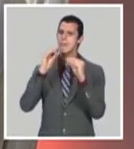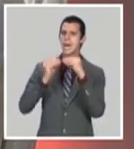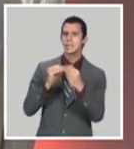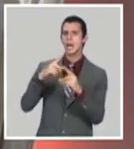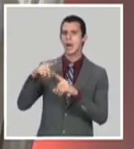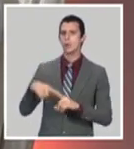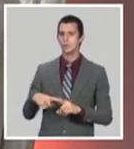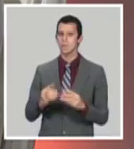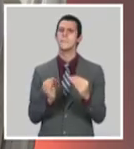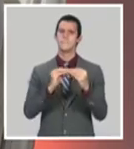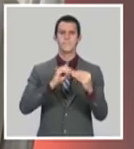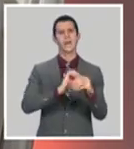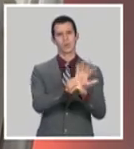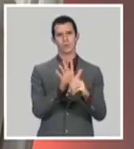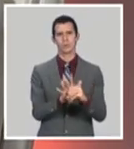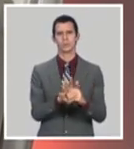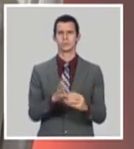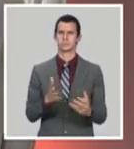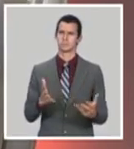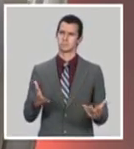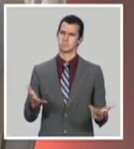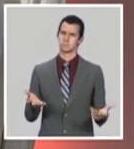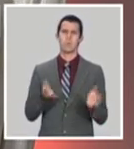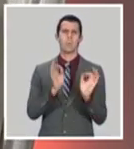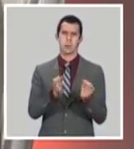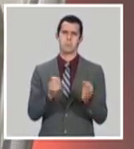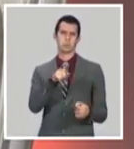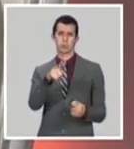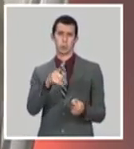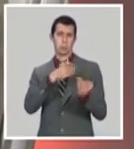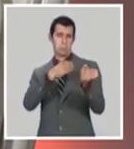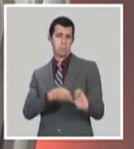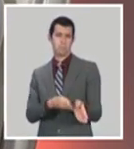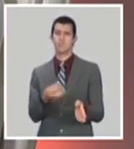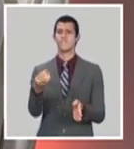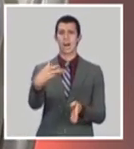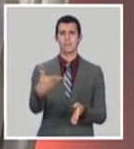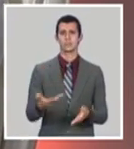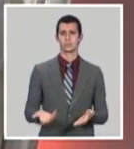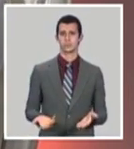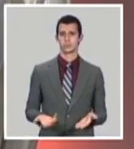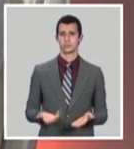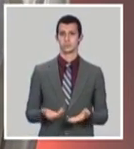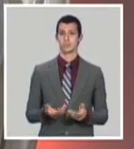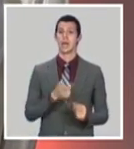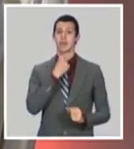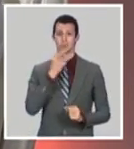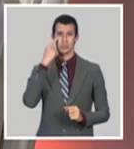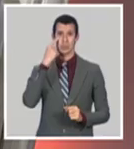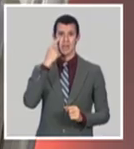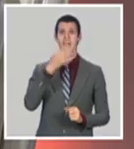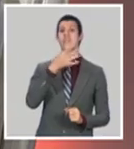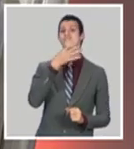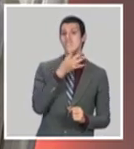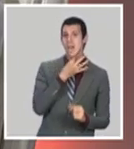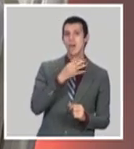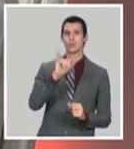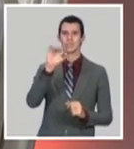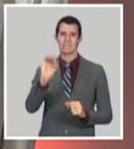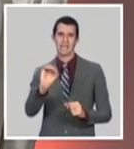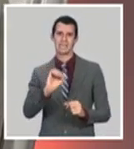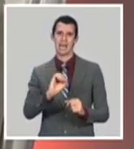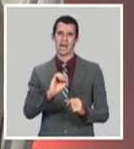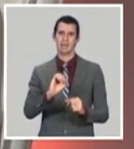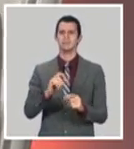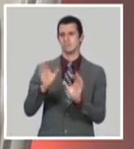que nos marcábamos mucho, bueno, más de 60, ya hemos visto también fallecidos más jóvenes, y ha ido creciendo por etapas de 15, 11,